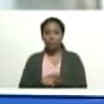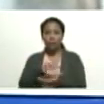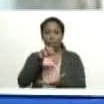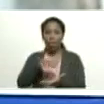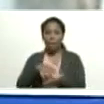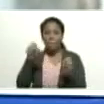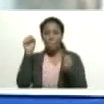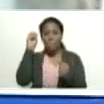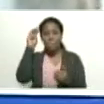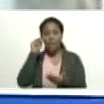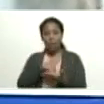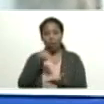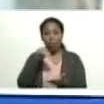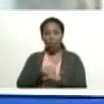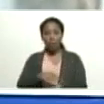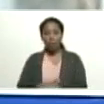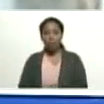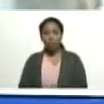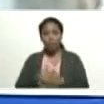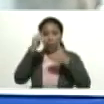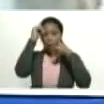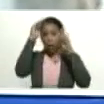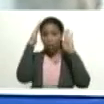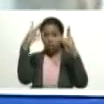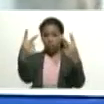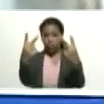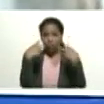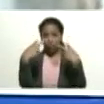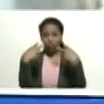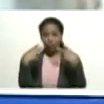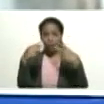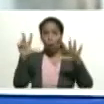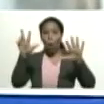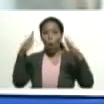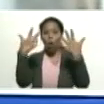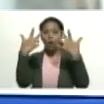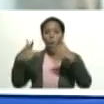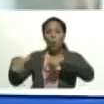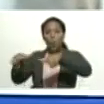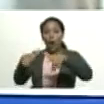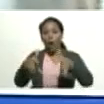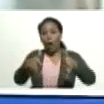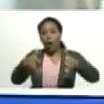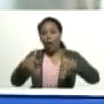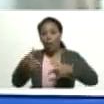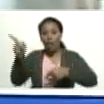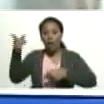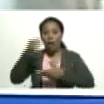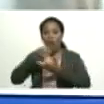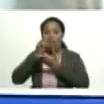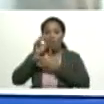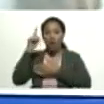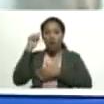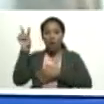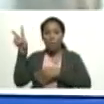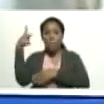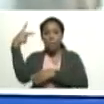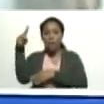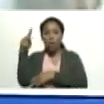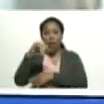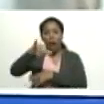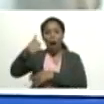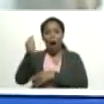Miranda, mirandinos, atención, en el octavo puesto de la Hacienda Los Adrianes, parroquia El